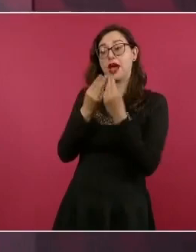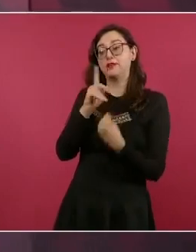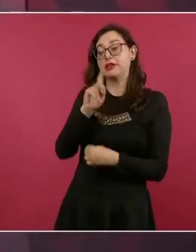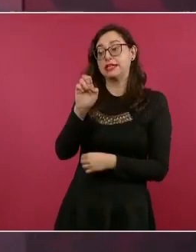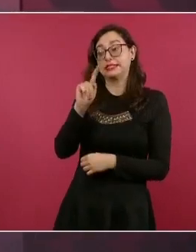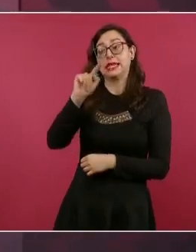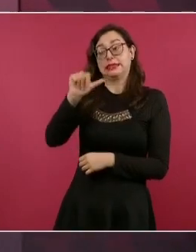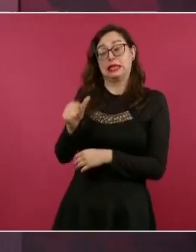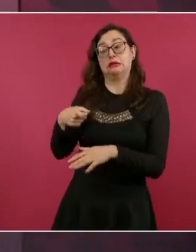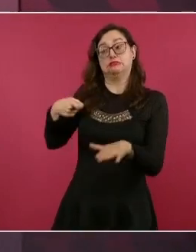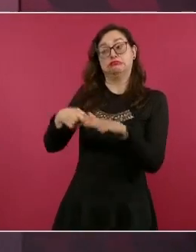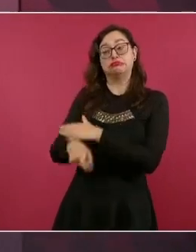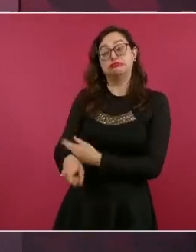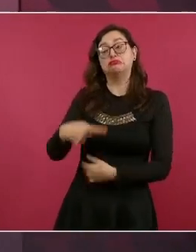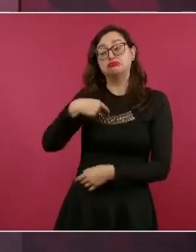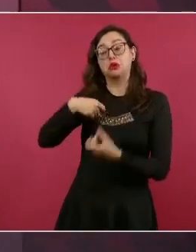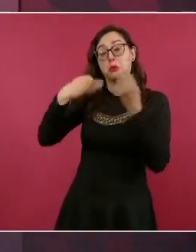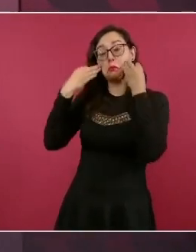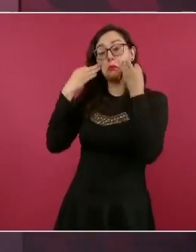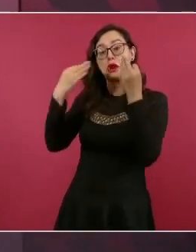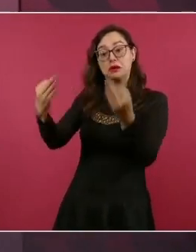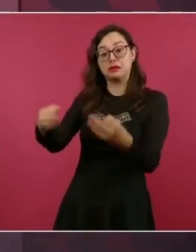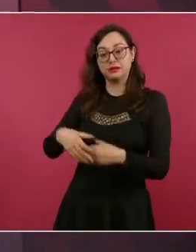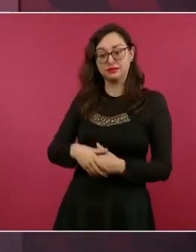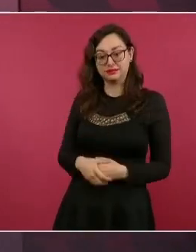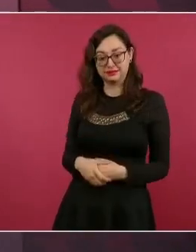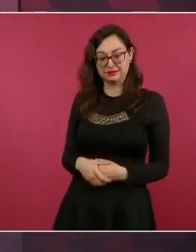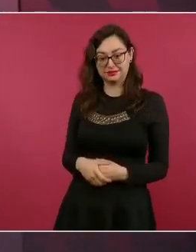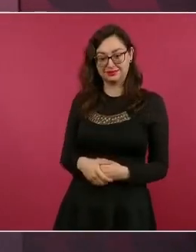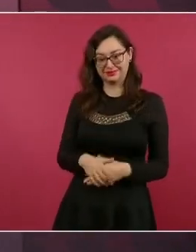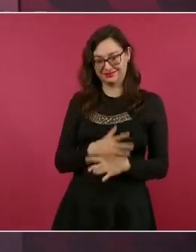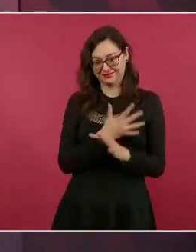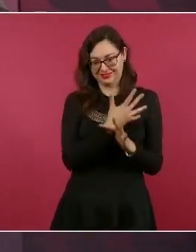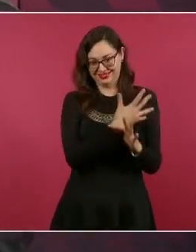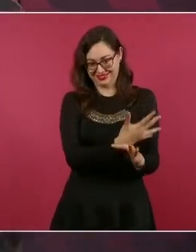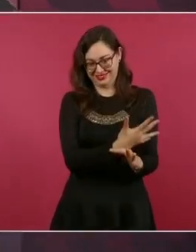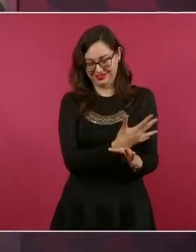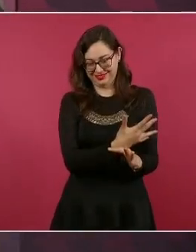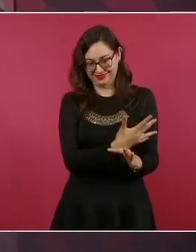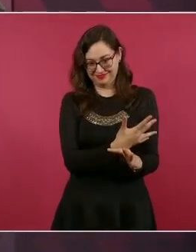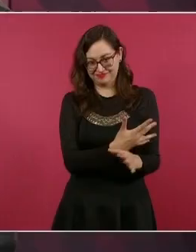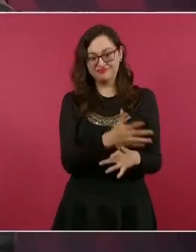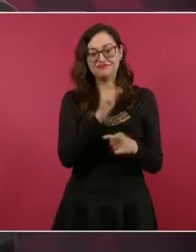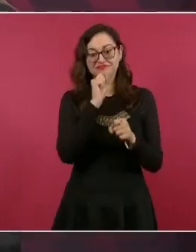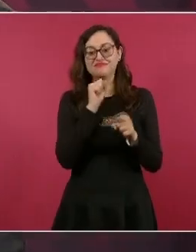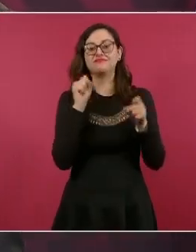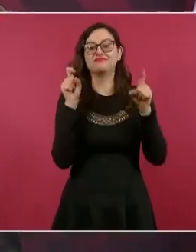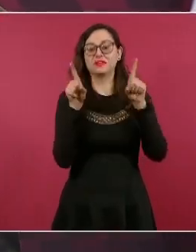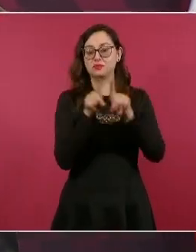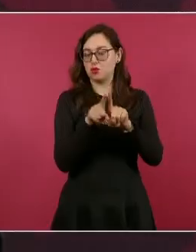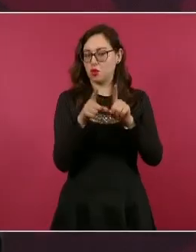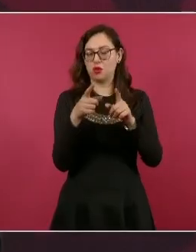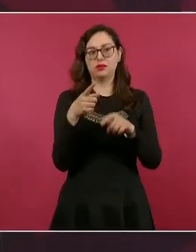narco presidente, que tiene que ver con